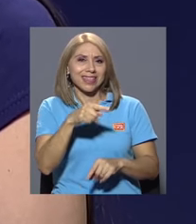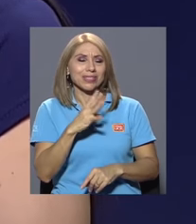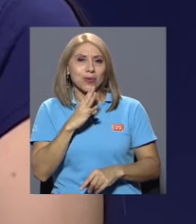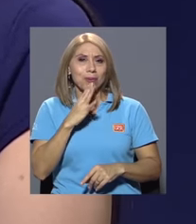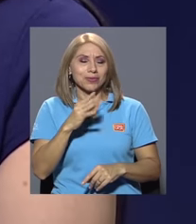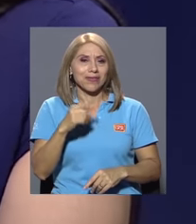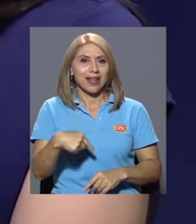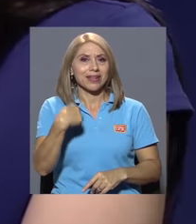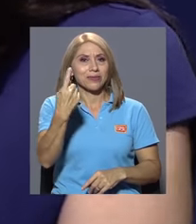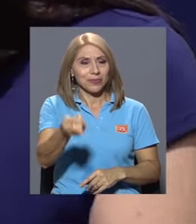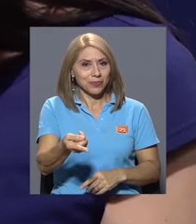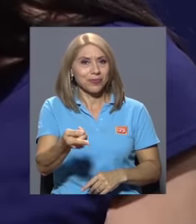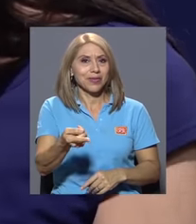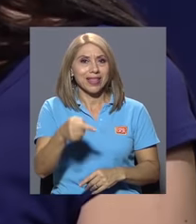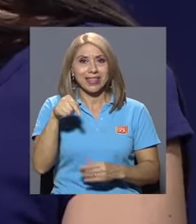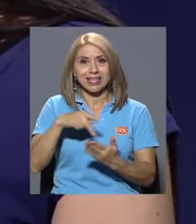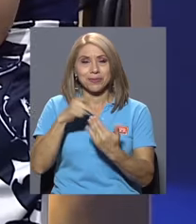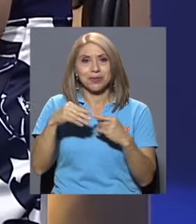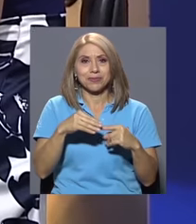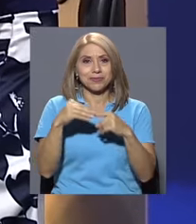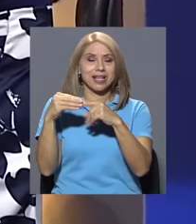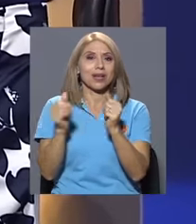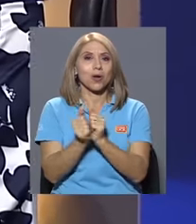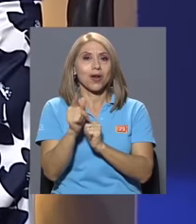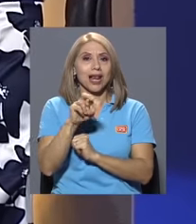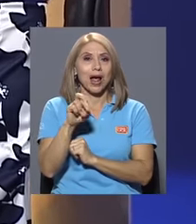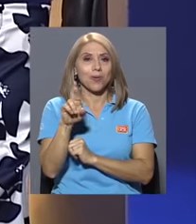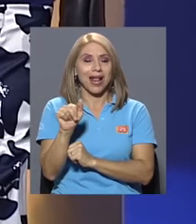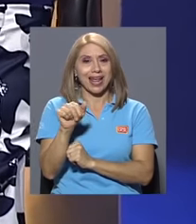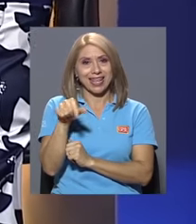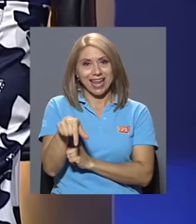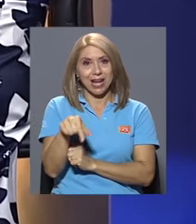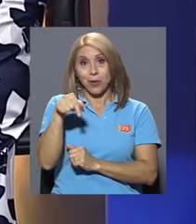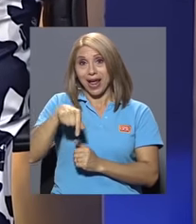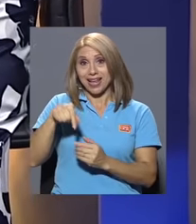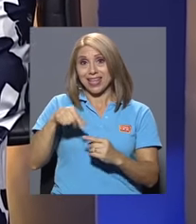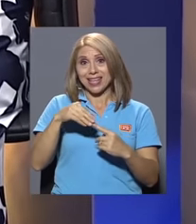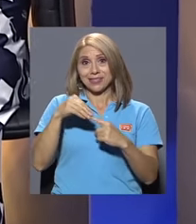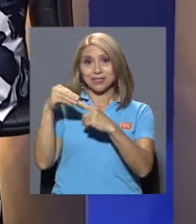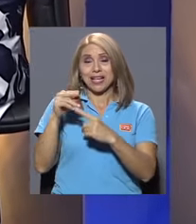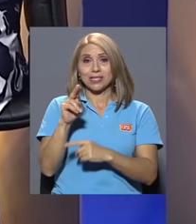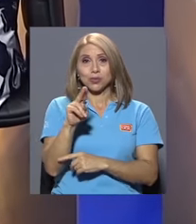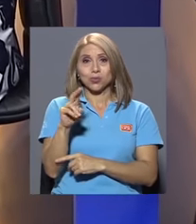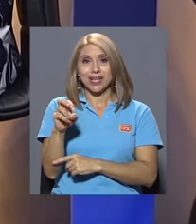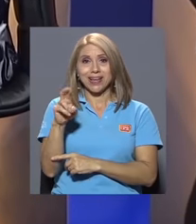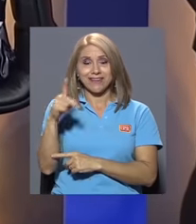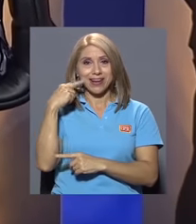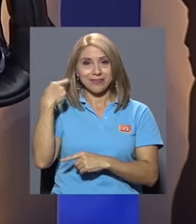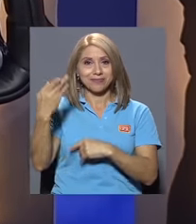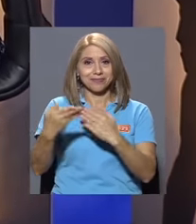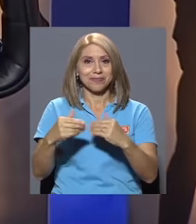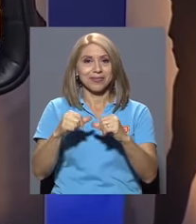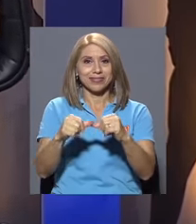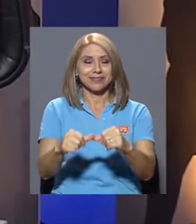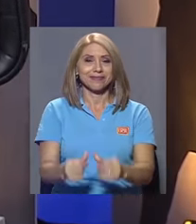el próximo bloque de este especial con Laura Quijano, aquí en Especiales UCR. Ya volvemos.